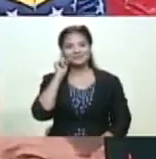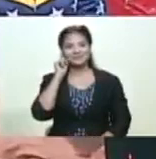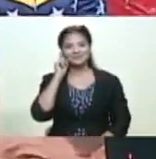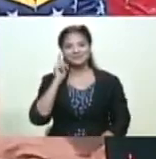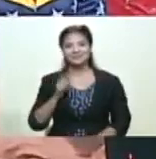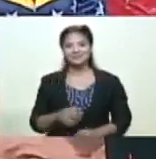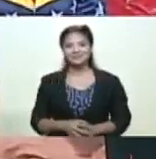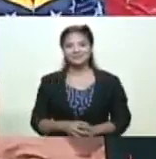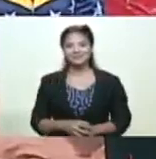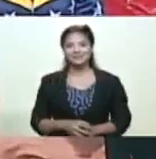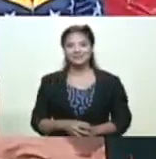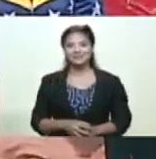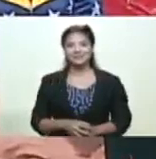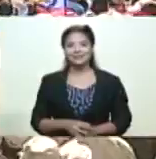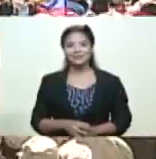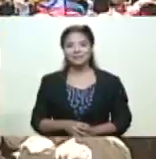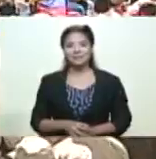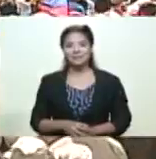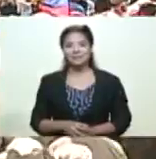Y don Ramón